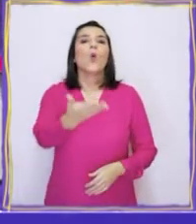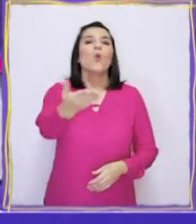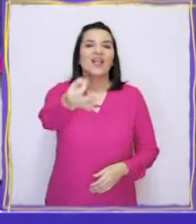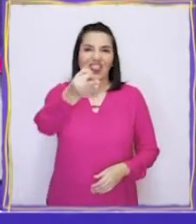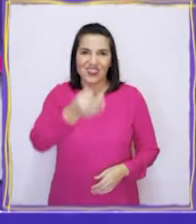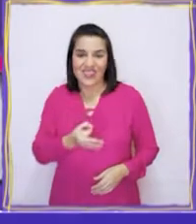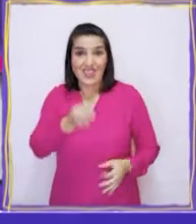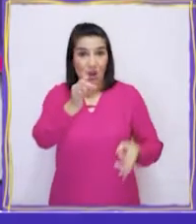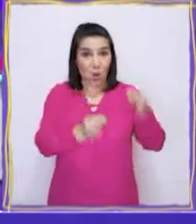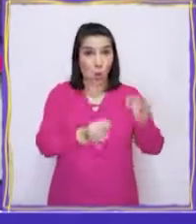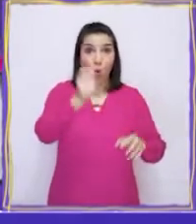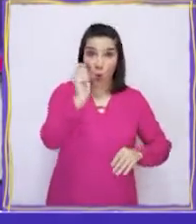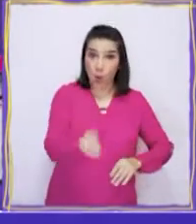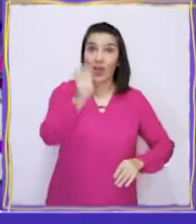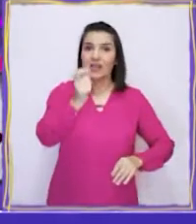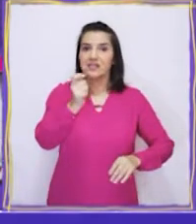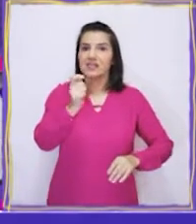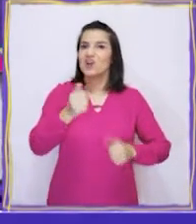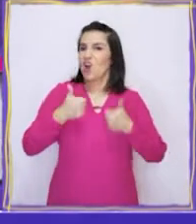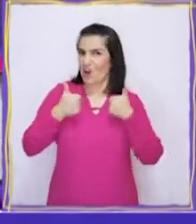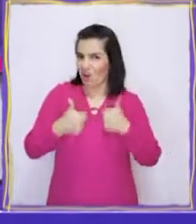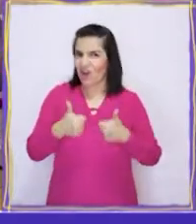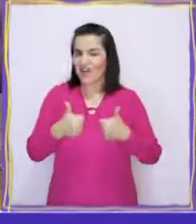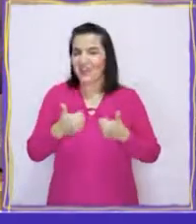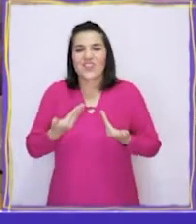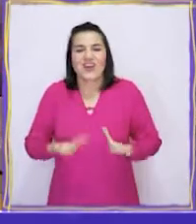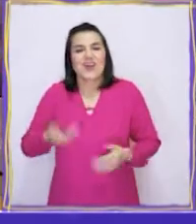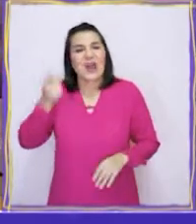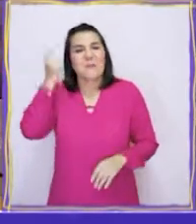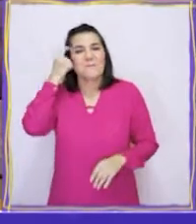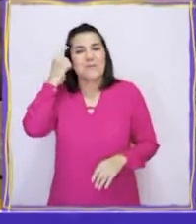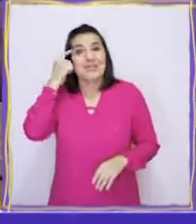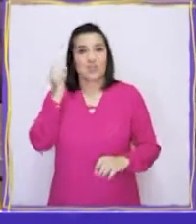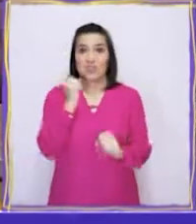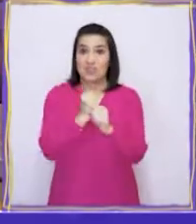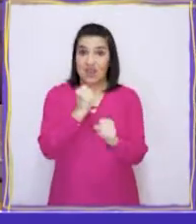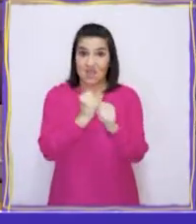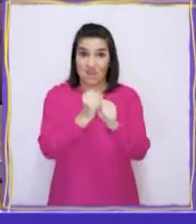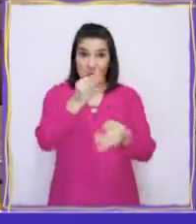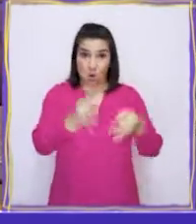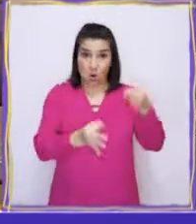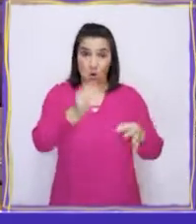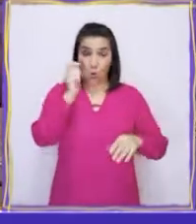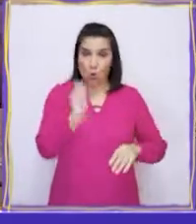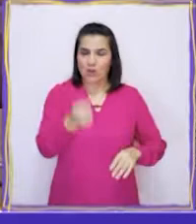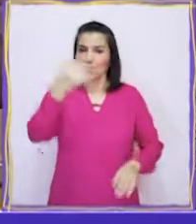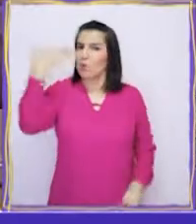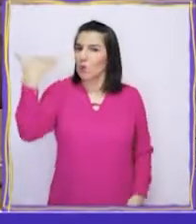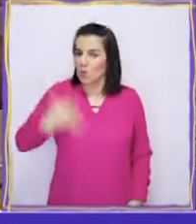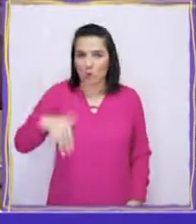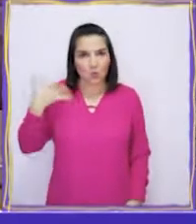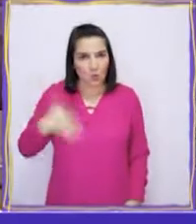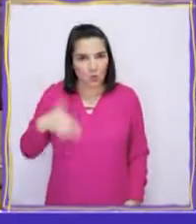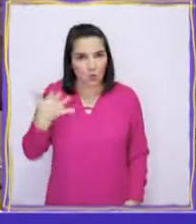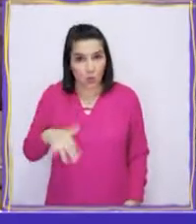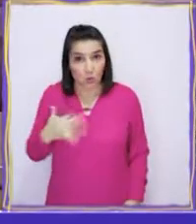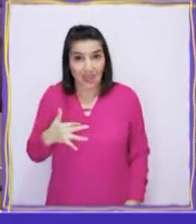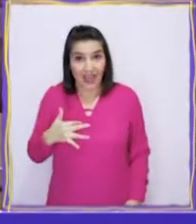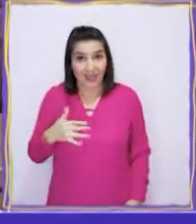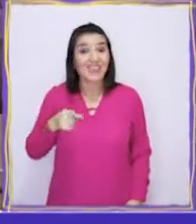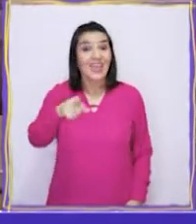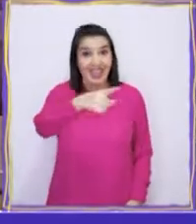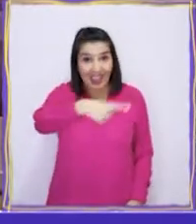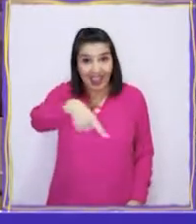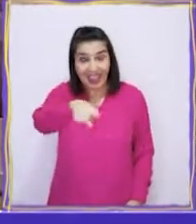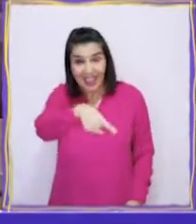¡Claro! Si dijeron juez, están en lo correcto. Ahora que lo pienso, el trabajo de los jueces es muy importante, ya